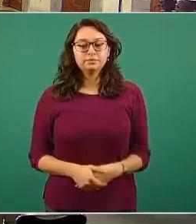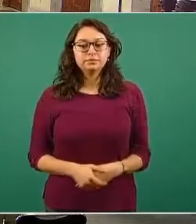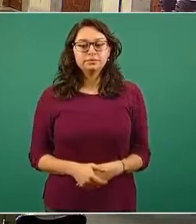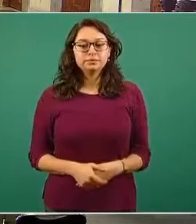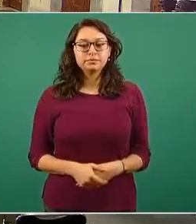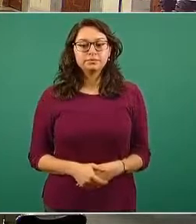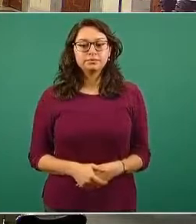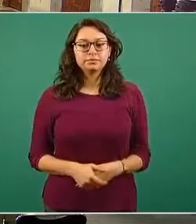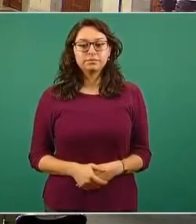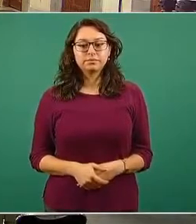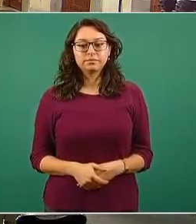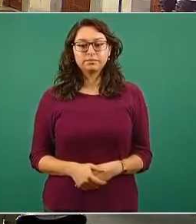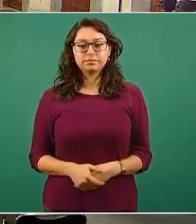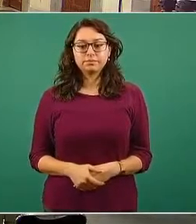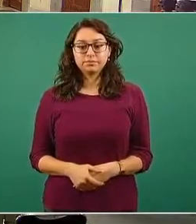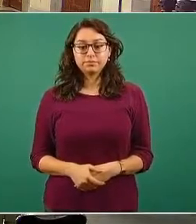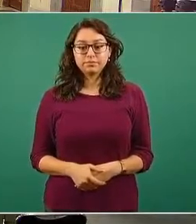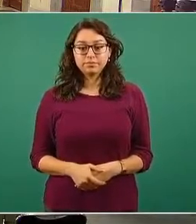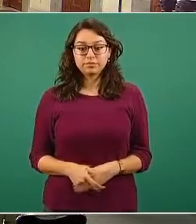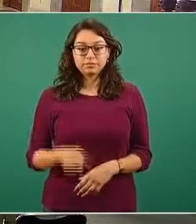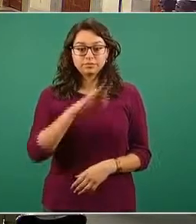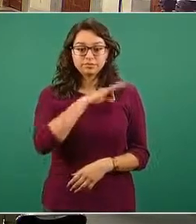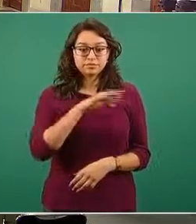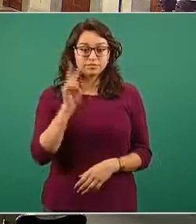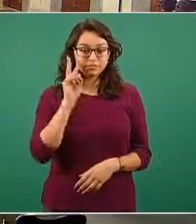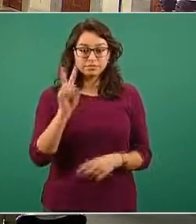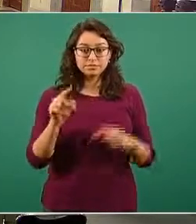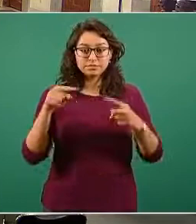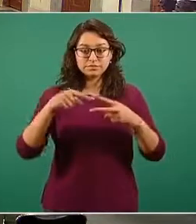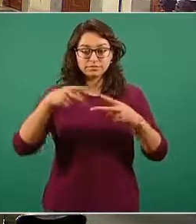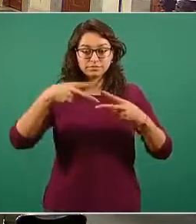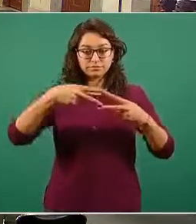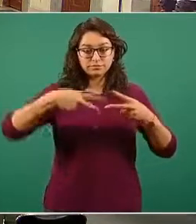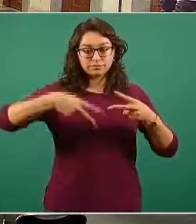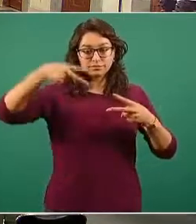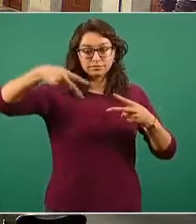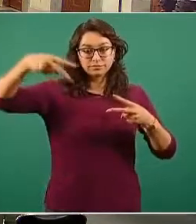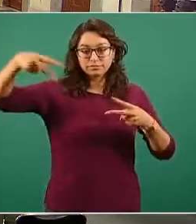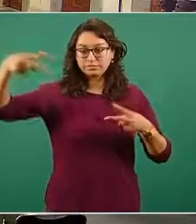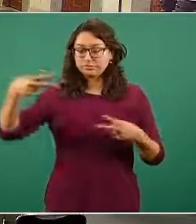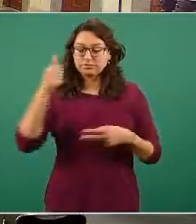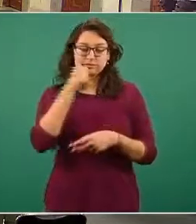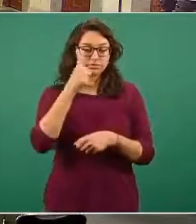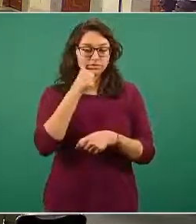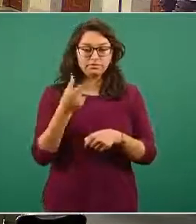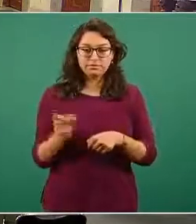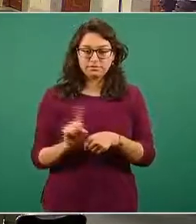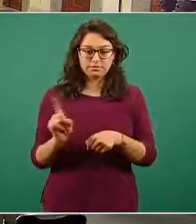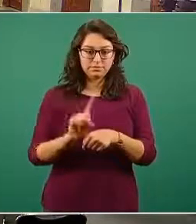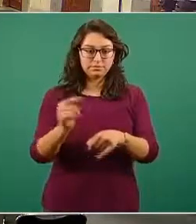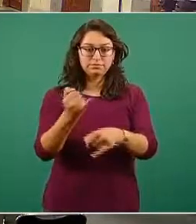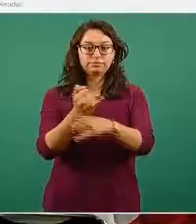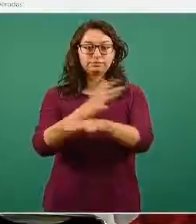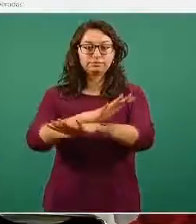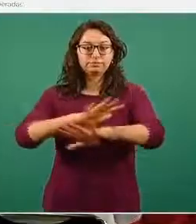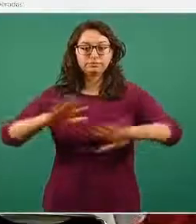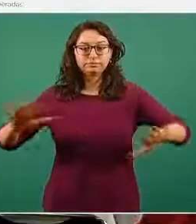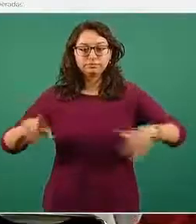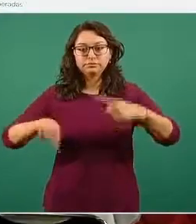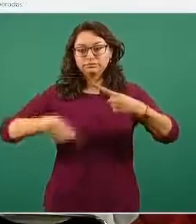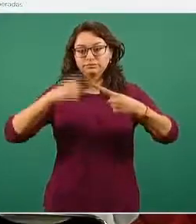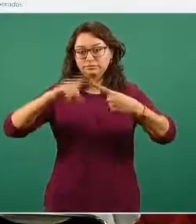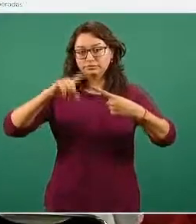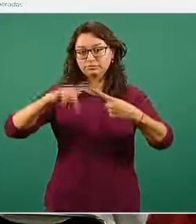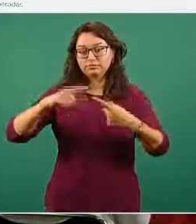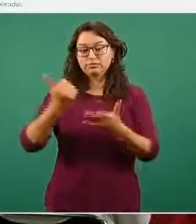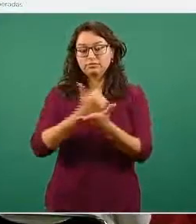están nuestras dos curvas que actualizamos todas las noches. Como ustedes ya saben, la primera de ellas, que es la color